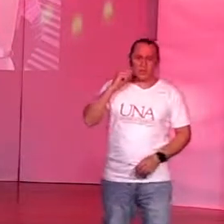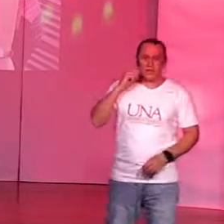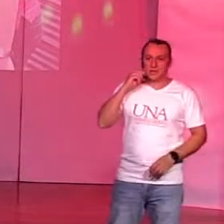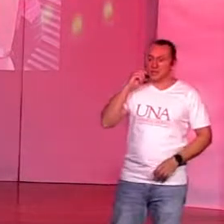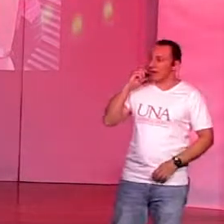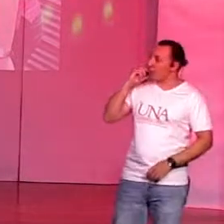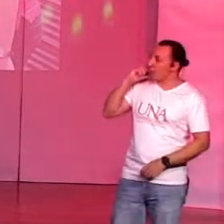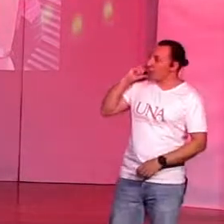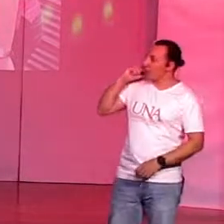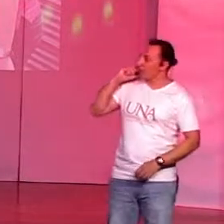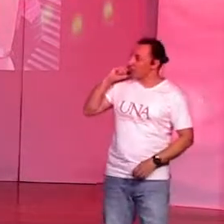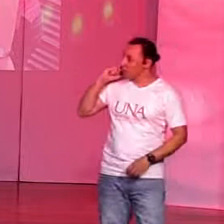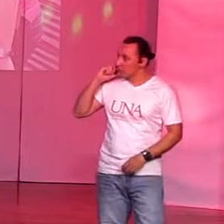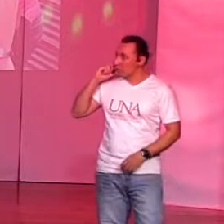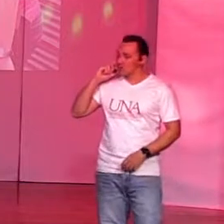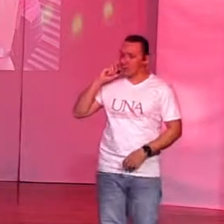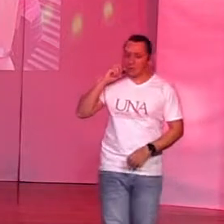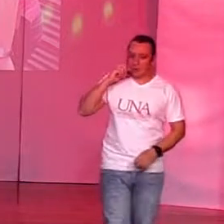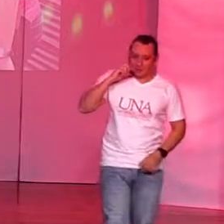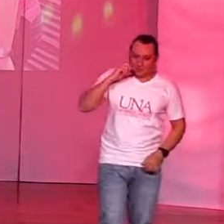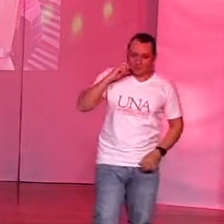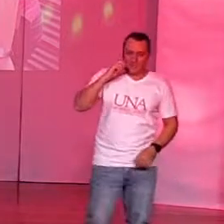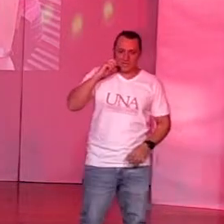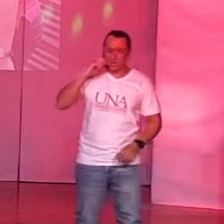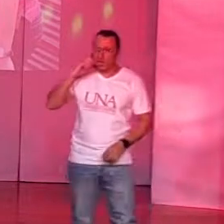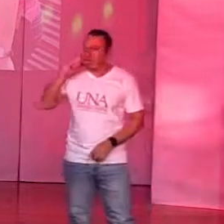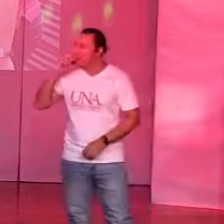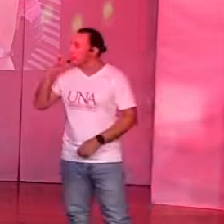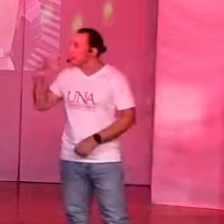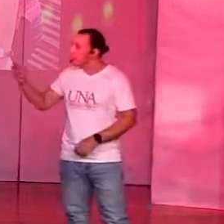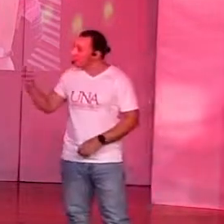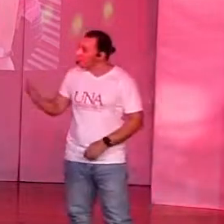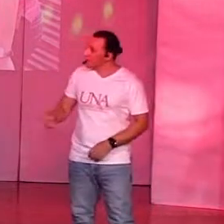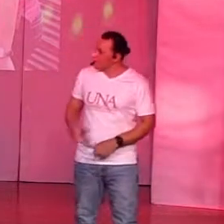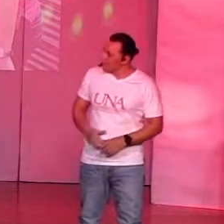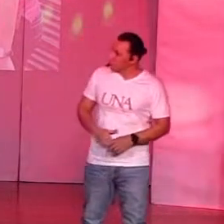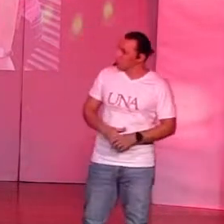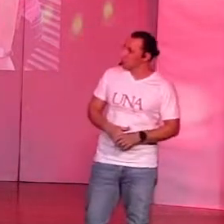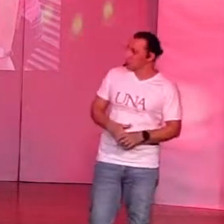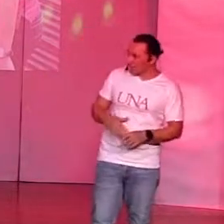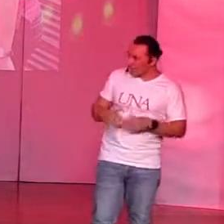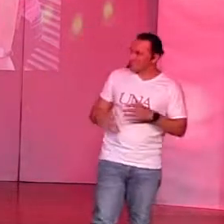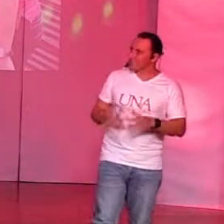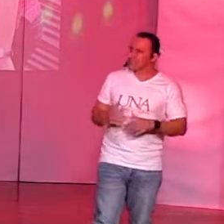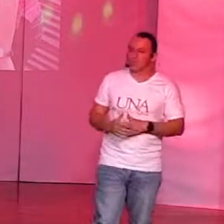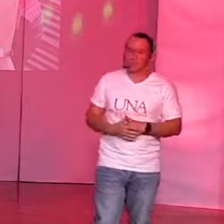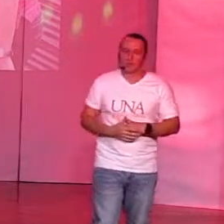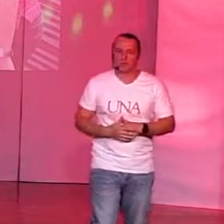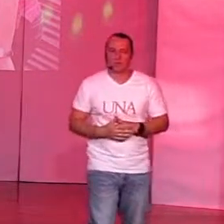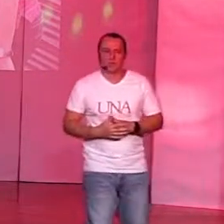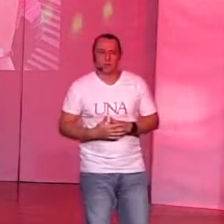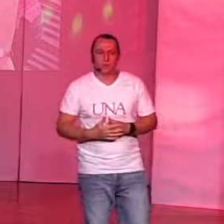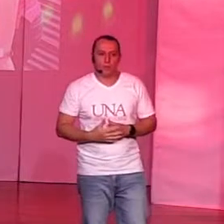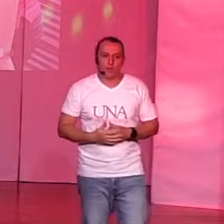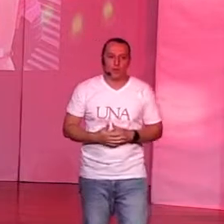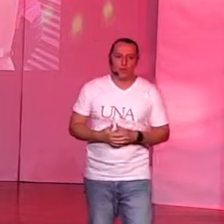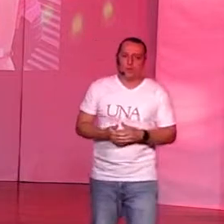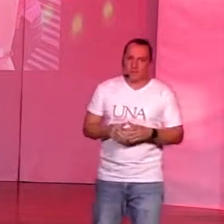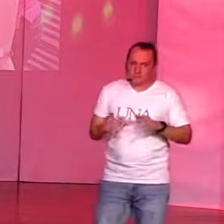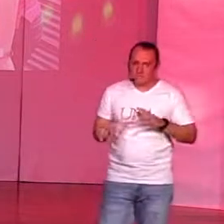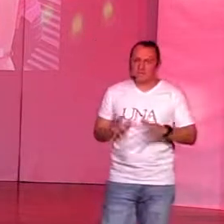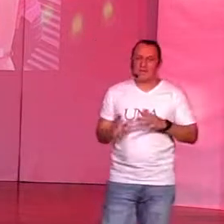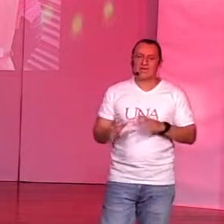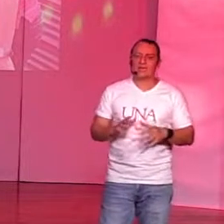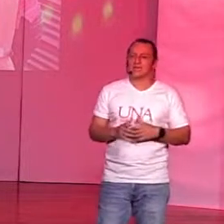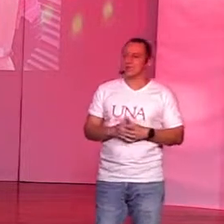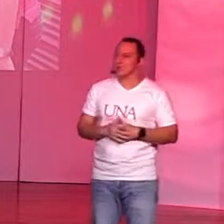Ojalá que se puedan integrar al programa Una Aventura Voluntariado, ¿verdad? Buenísimo. Amigo, pero también tenemos, ya casi vamos terminando, nos falta muy poco